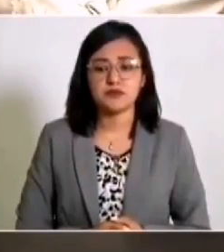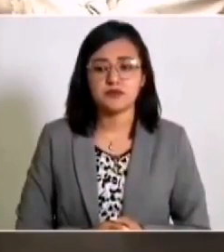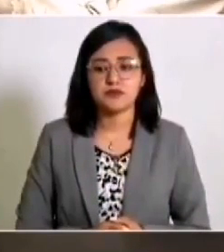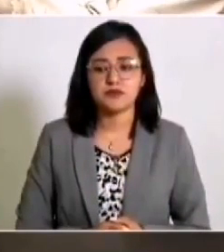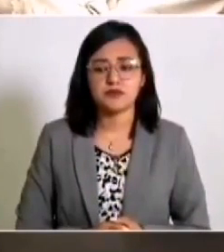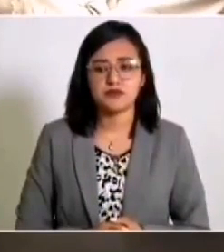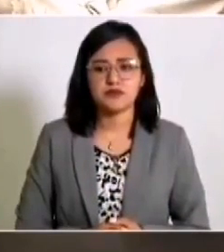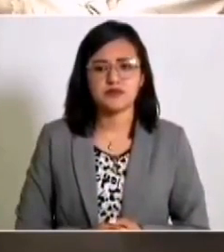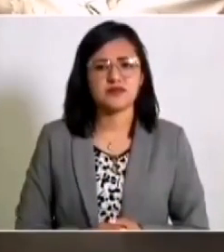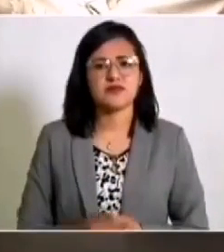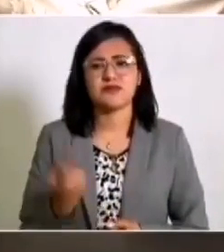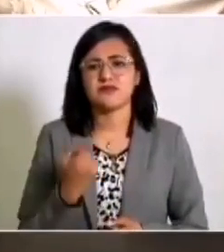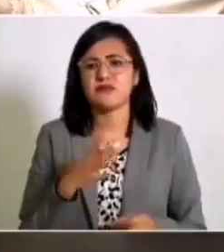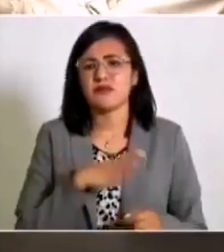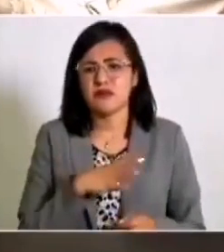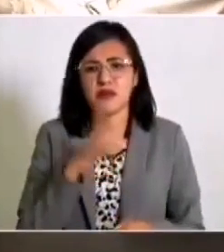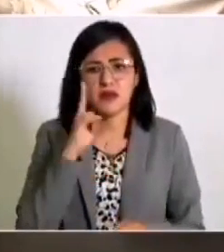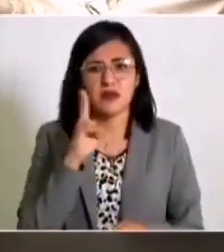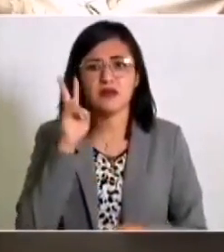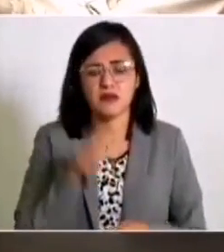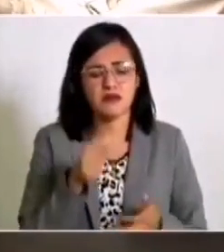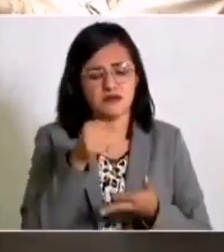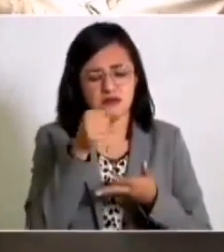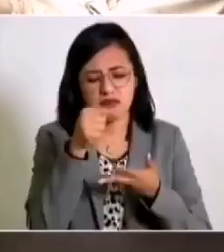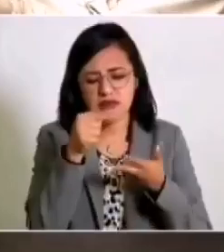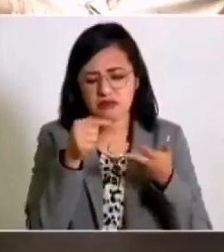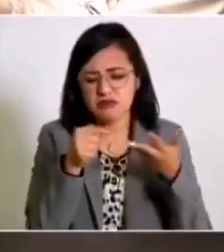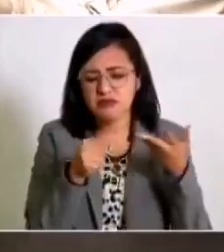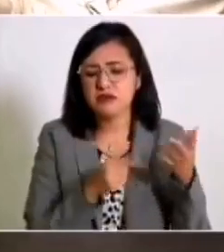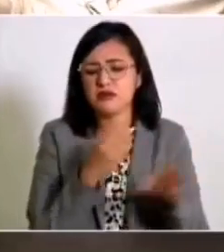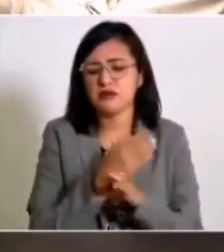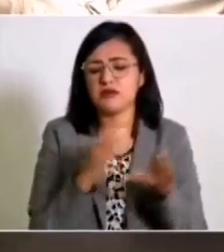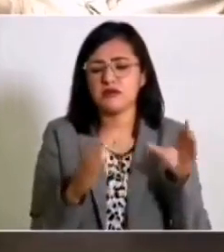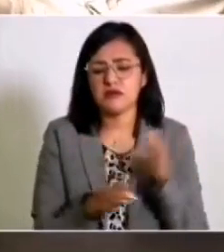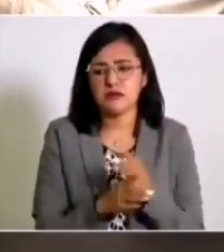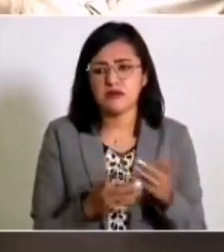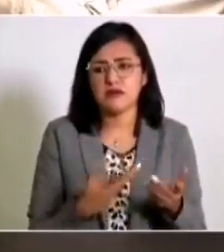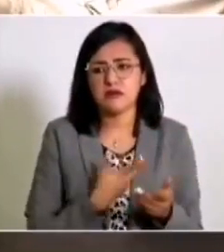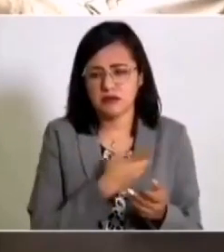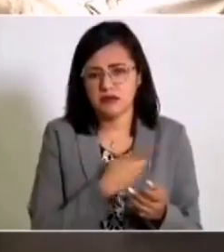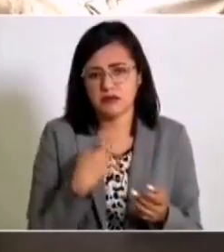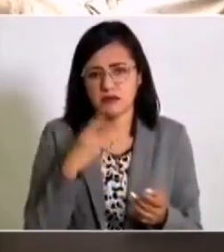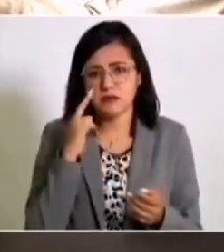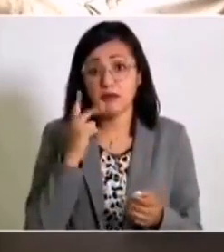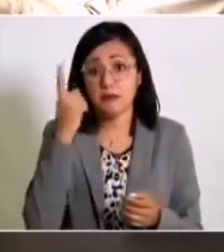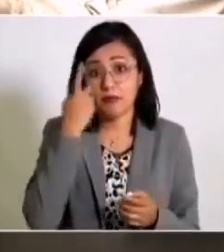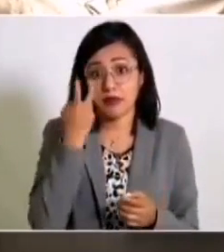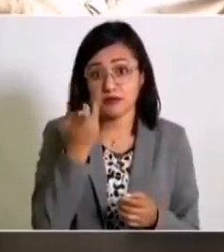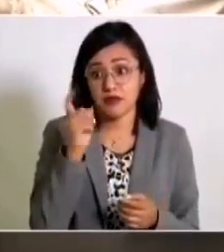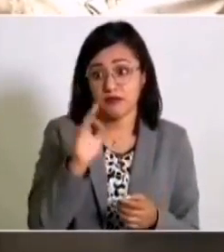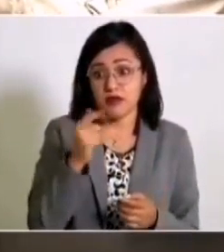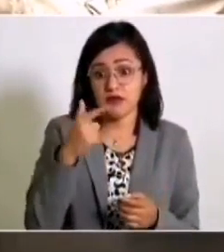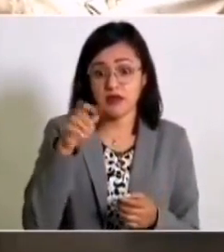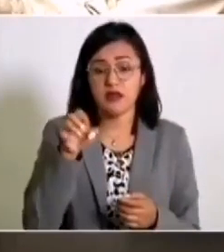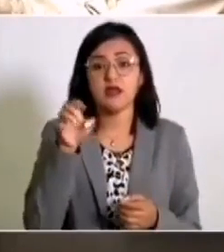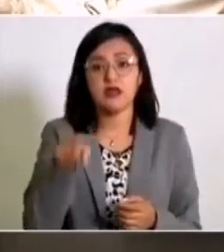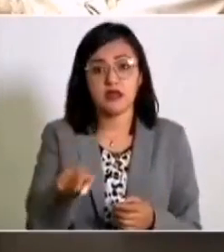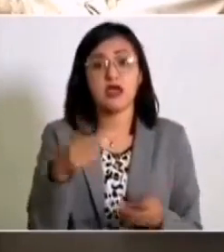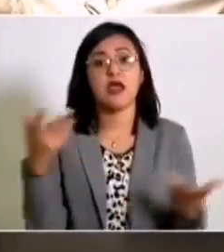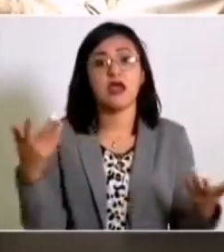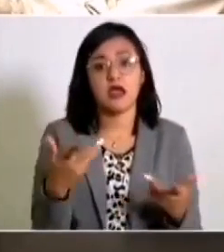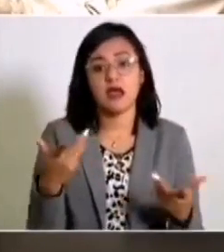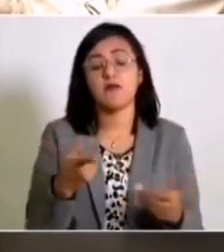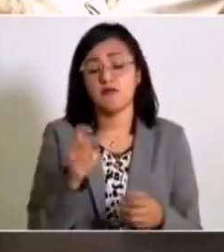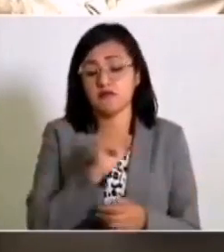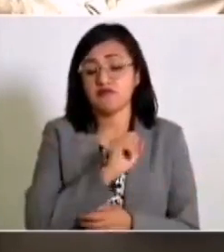Tiene que haber muchos elementos de prueba que se desahoguen, y para eso la Fiscalía es un